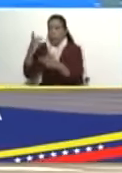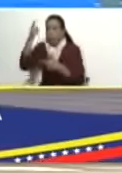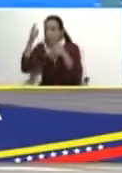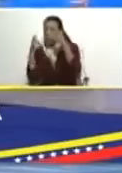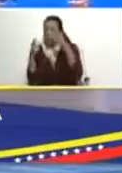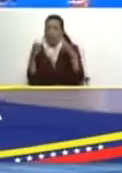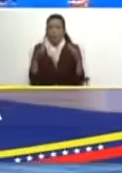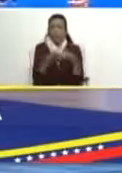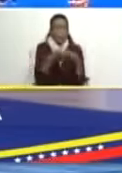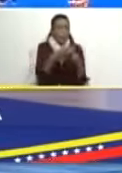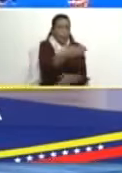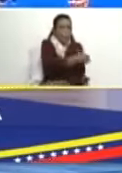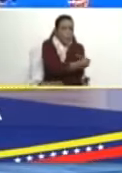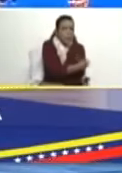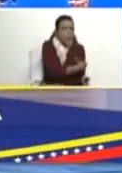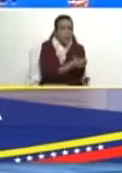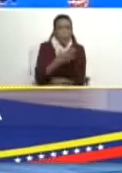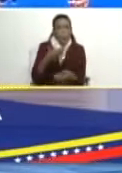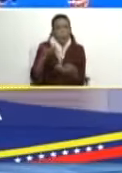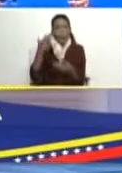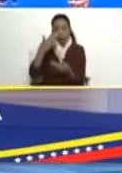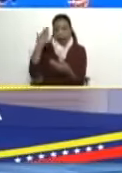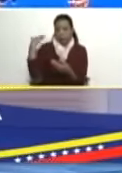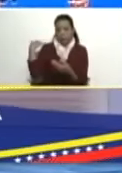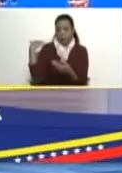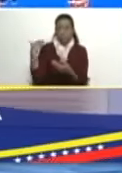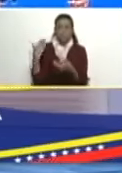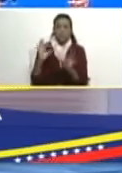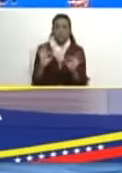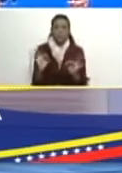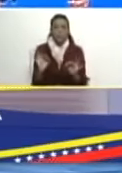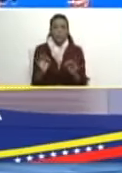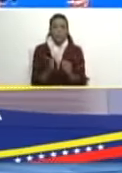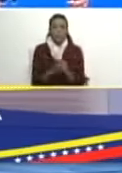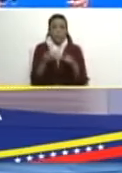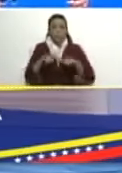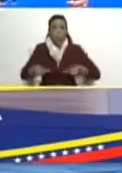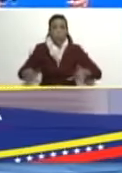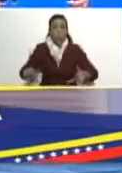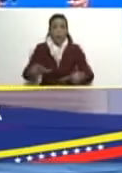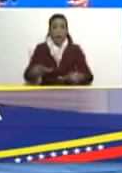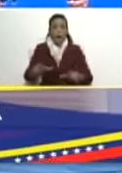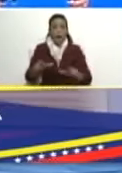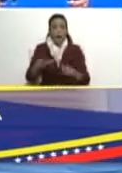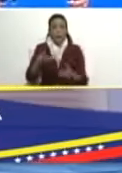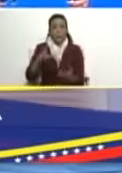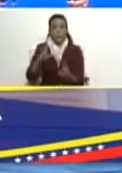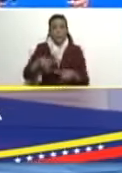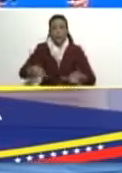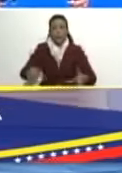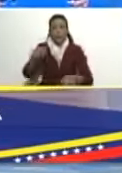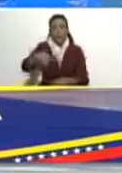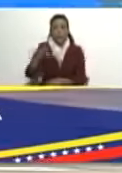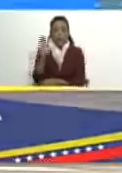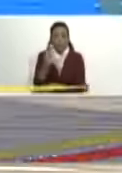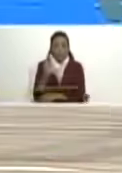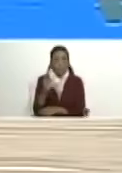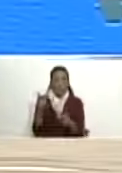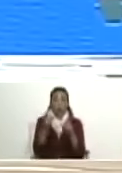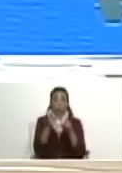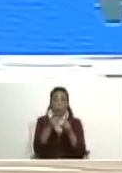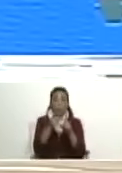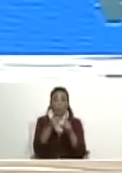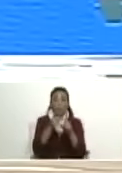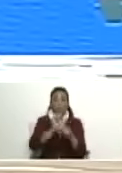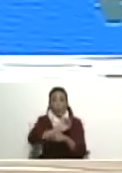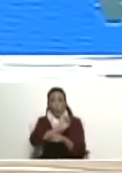instalamos recientemente en el Salón Plaza Central del Hotel